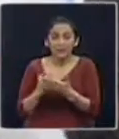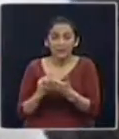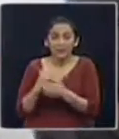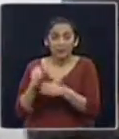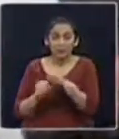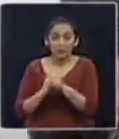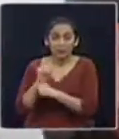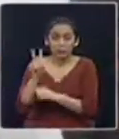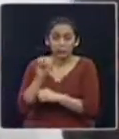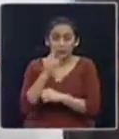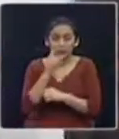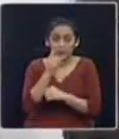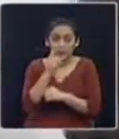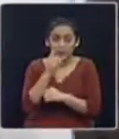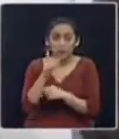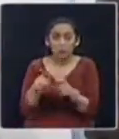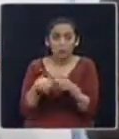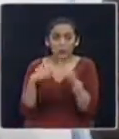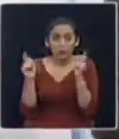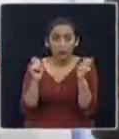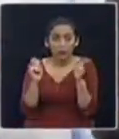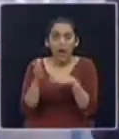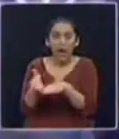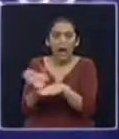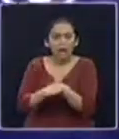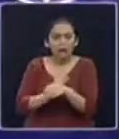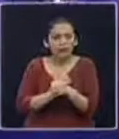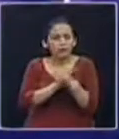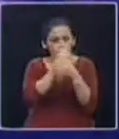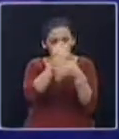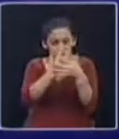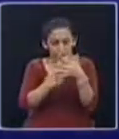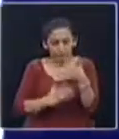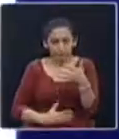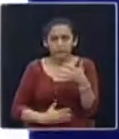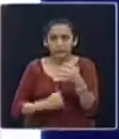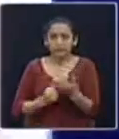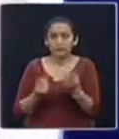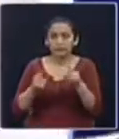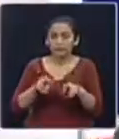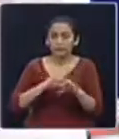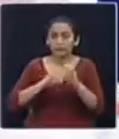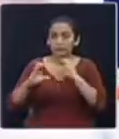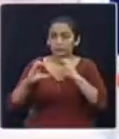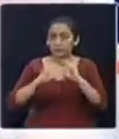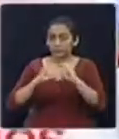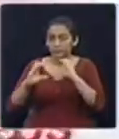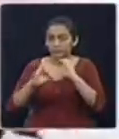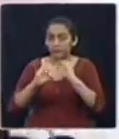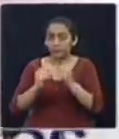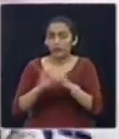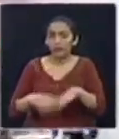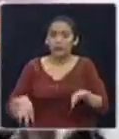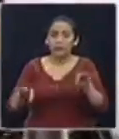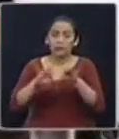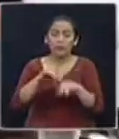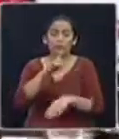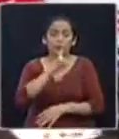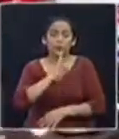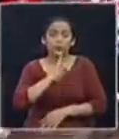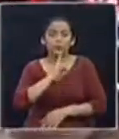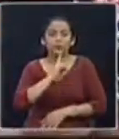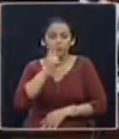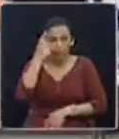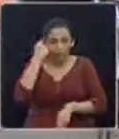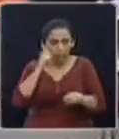porque caso contrario no habría una concordancia en lo uno y lo otro. En la reunión también trataron el tema de retomar un acuerdo comercial con Estados Unidos